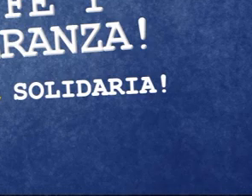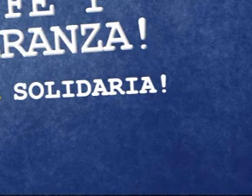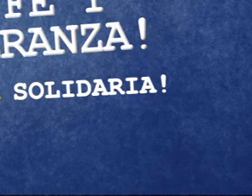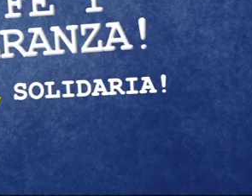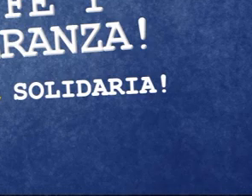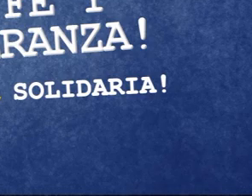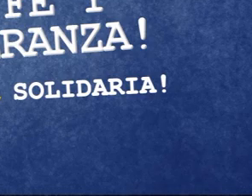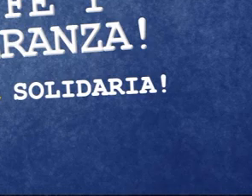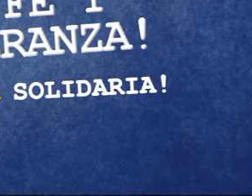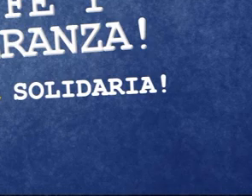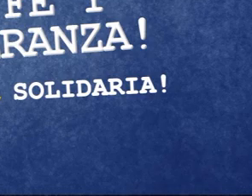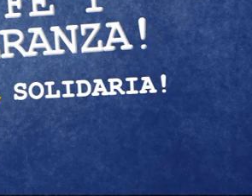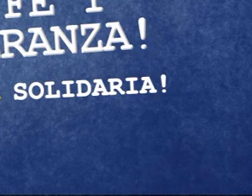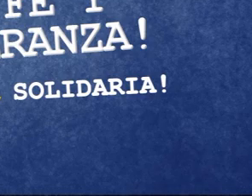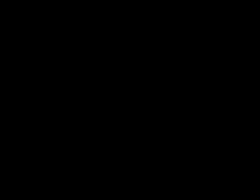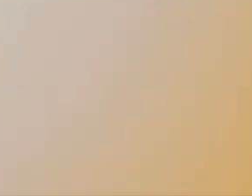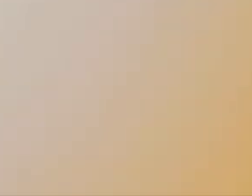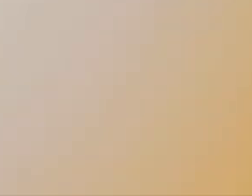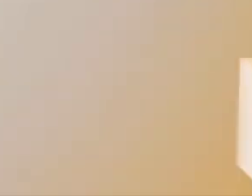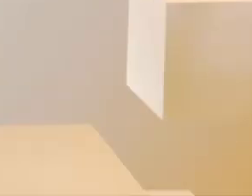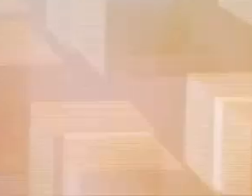victorias.